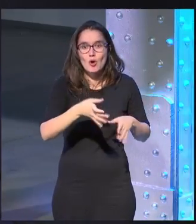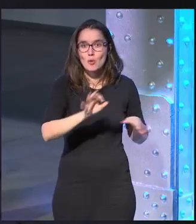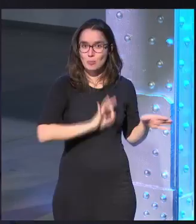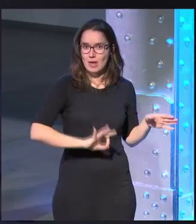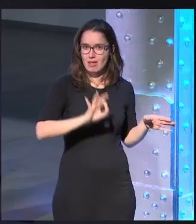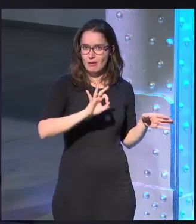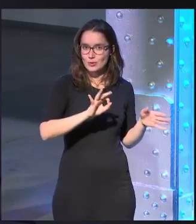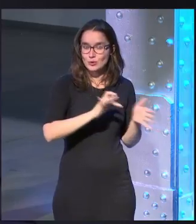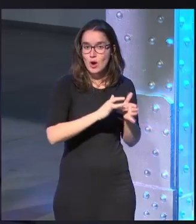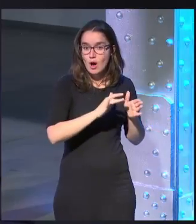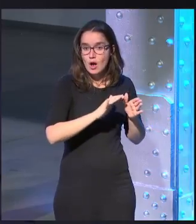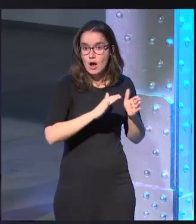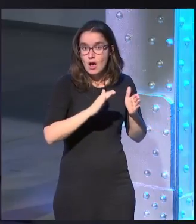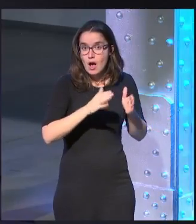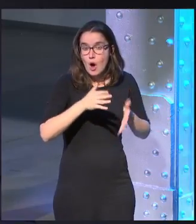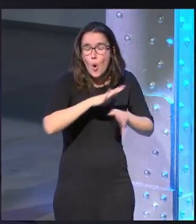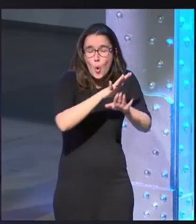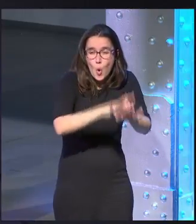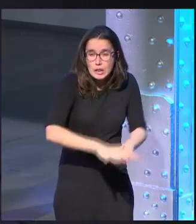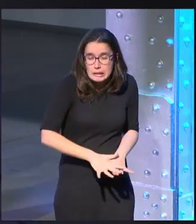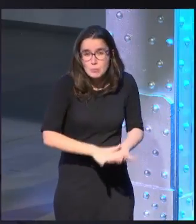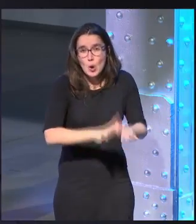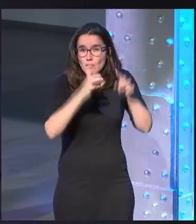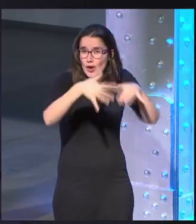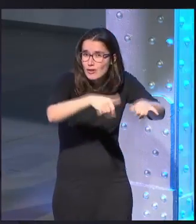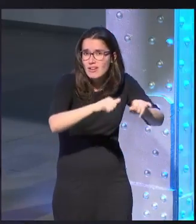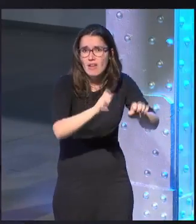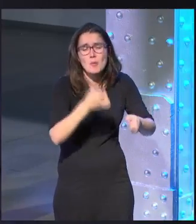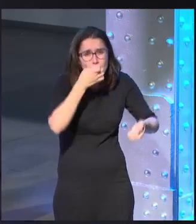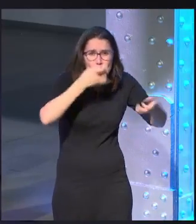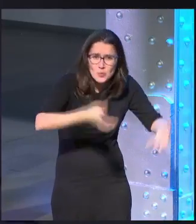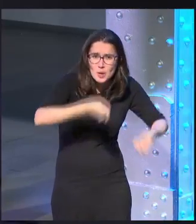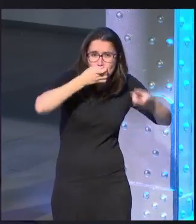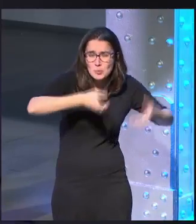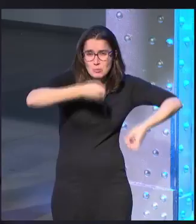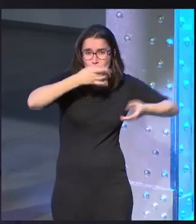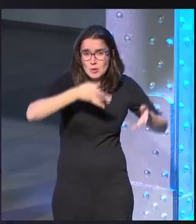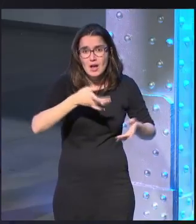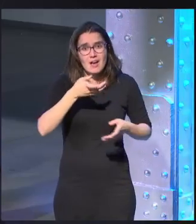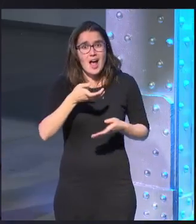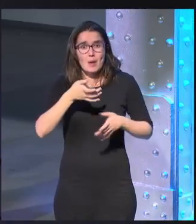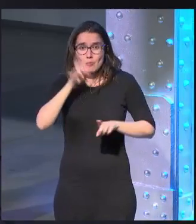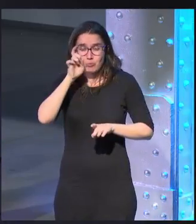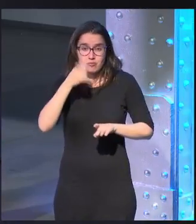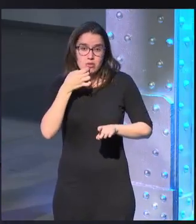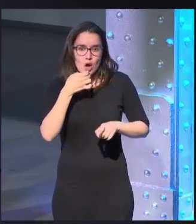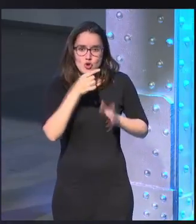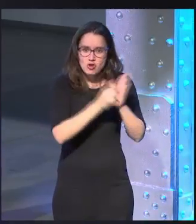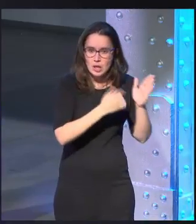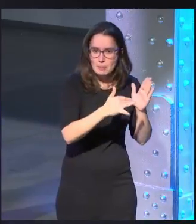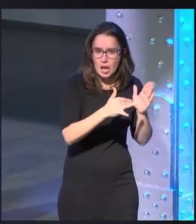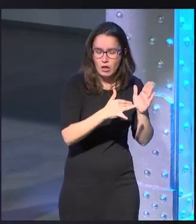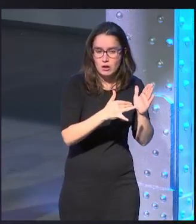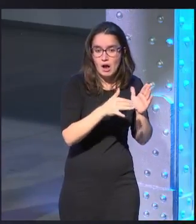medallas cuando llegaban los últimos en las carreras. Hemos ido a quejarnos a la profesora porque sacaban malas